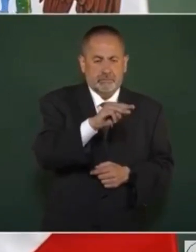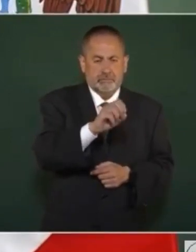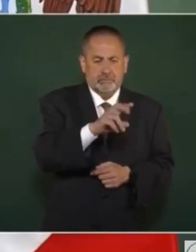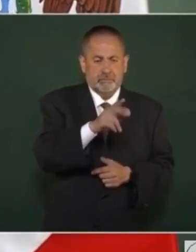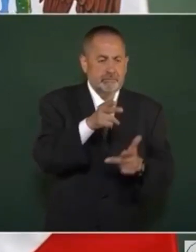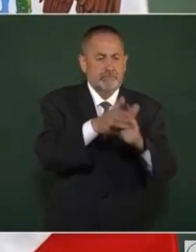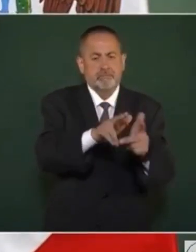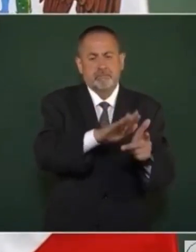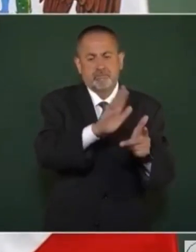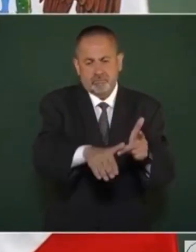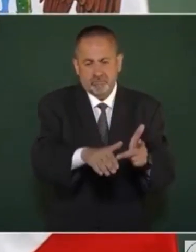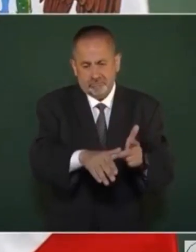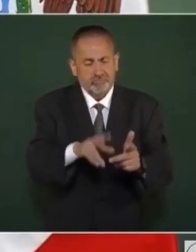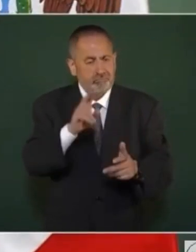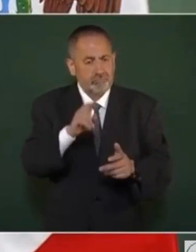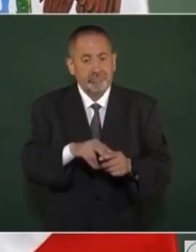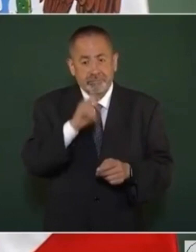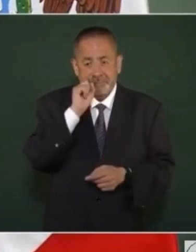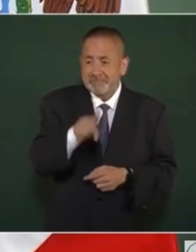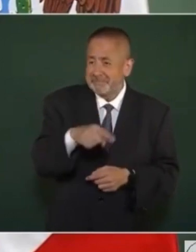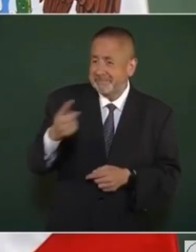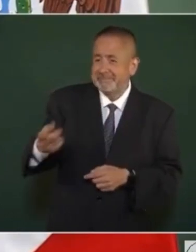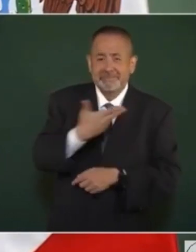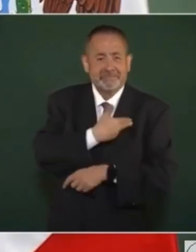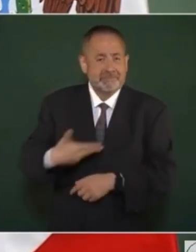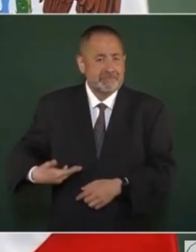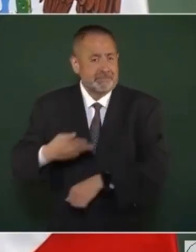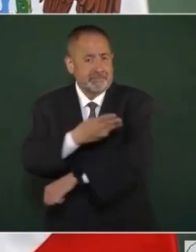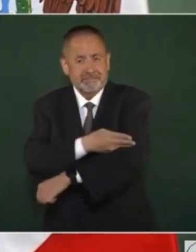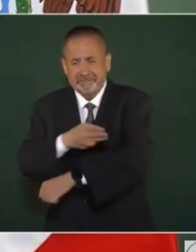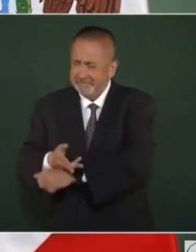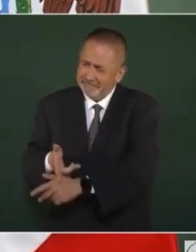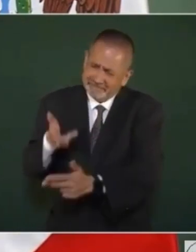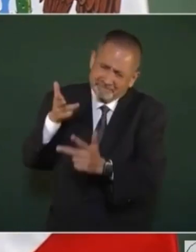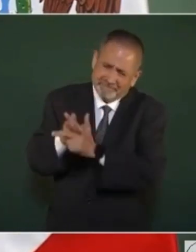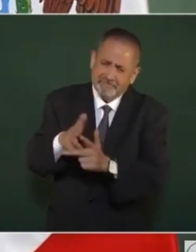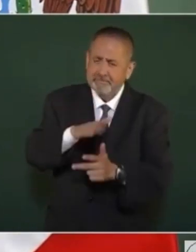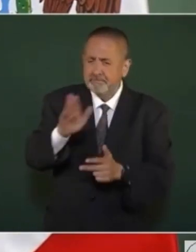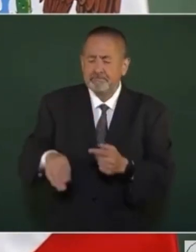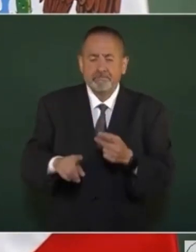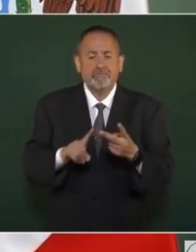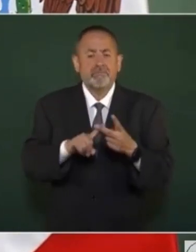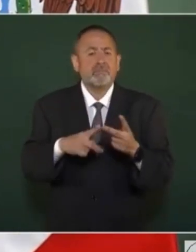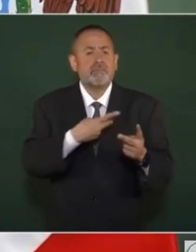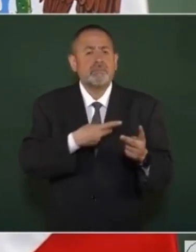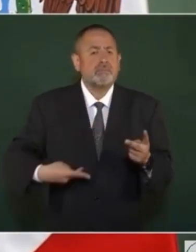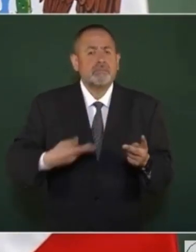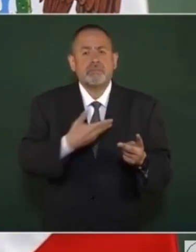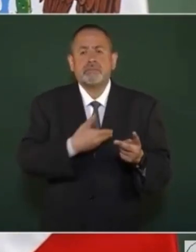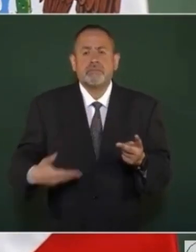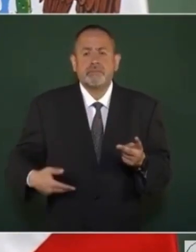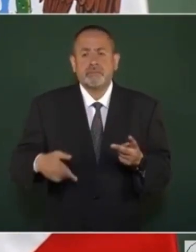horrorosa. Bueno, el asesinato del presidente Madero, del vicepresidente Pino Suárez,